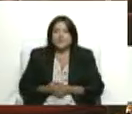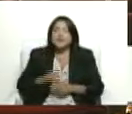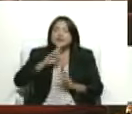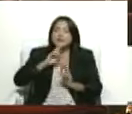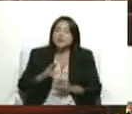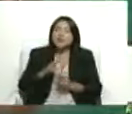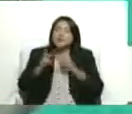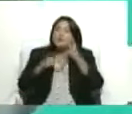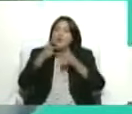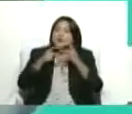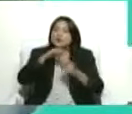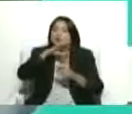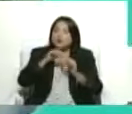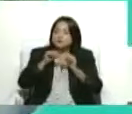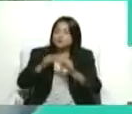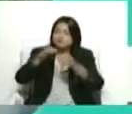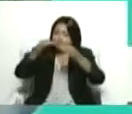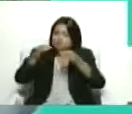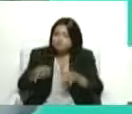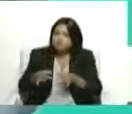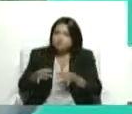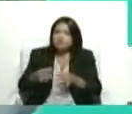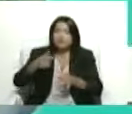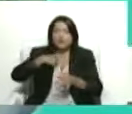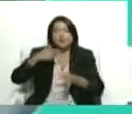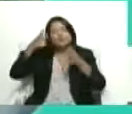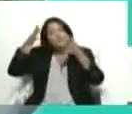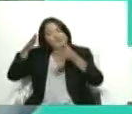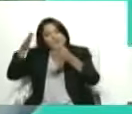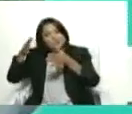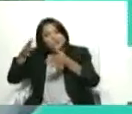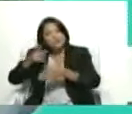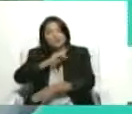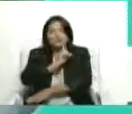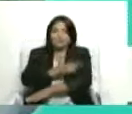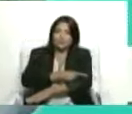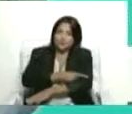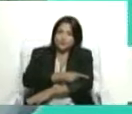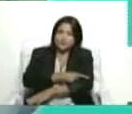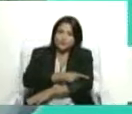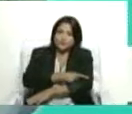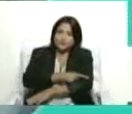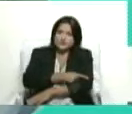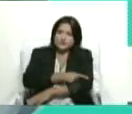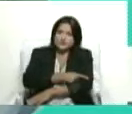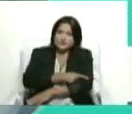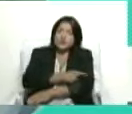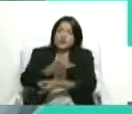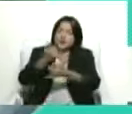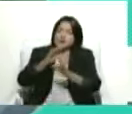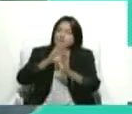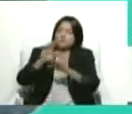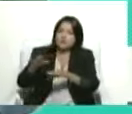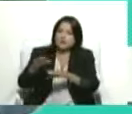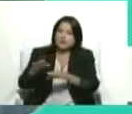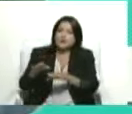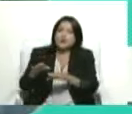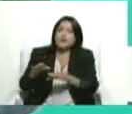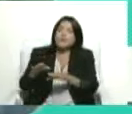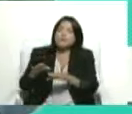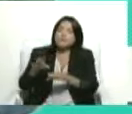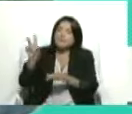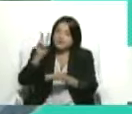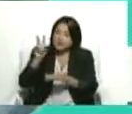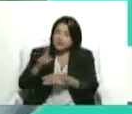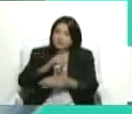histórica va a ser muy contundente. Así que mi recomendación es coraje, que llegó el momento de defender la patria. Coraje, que llegó después un momento de defender